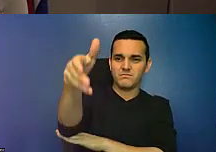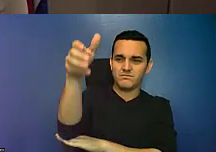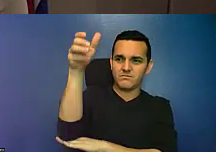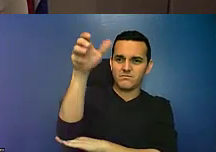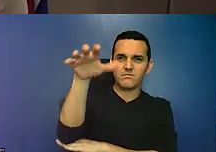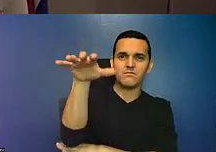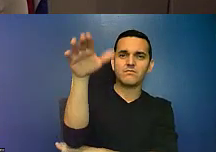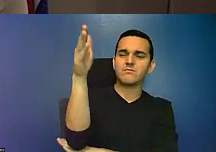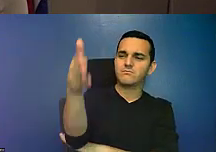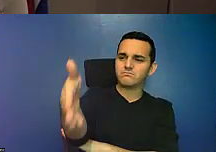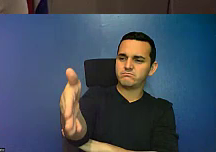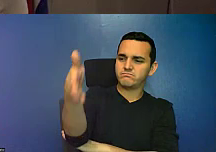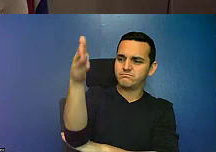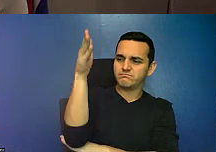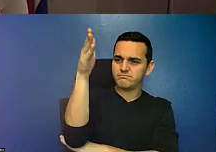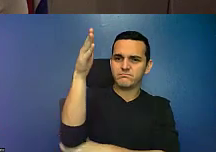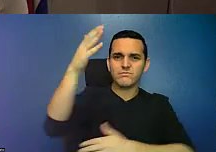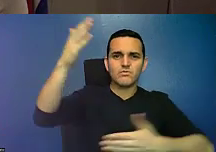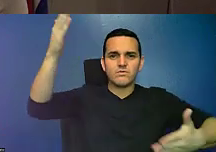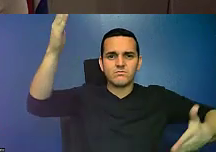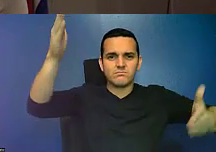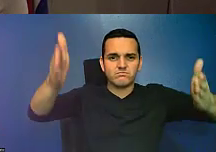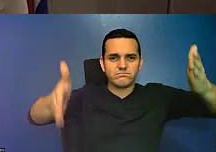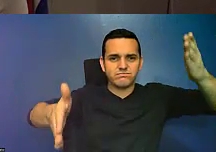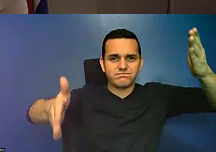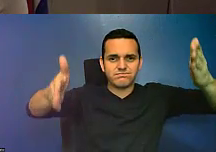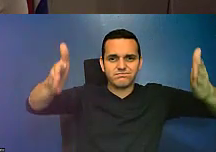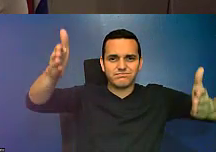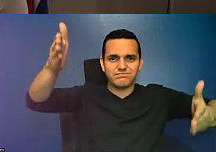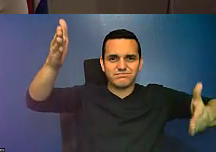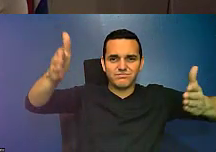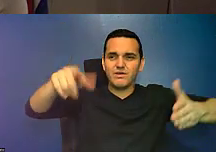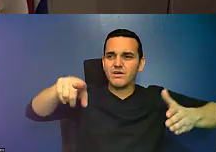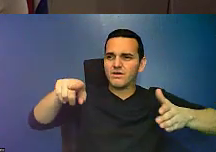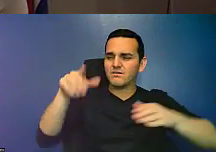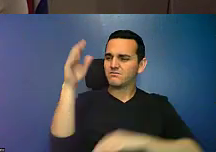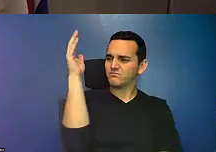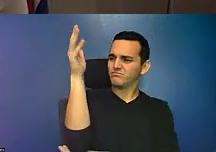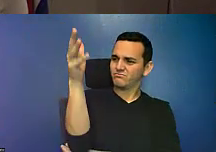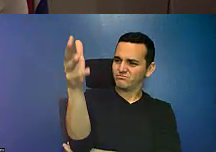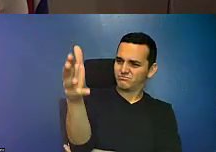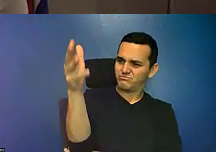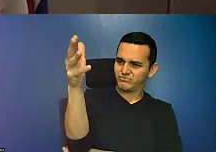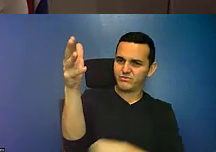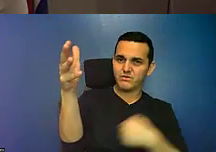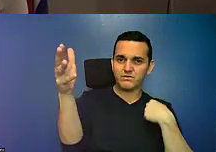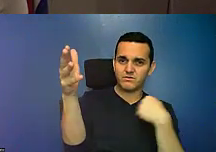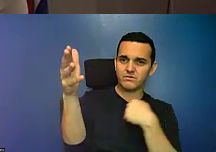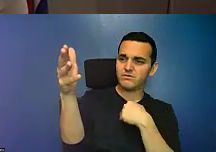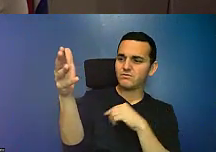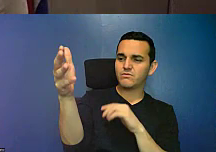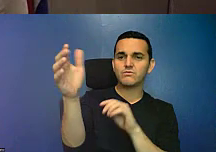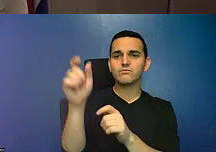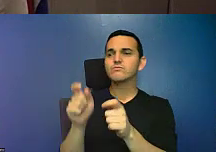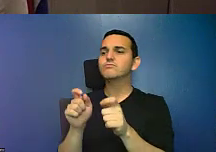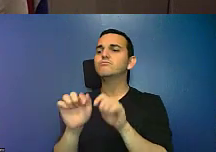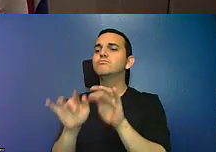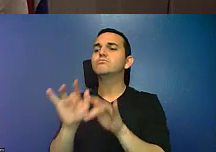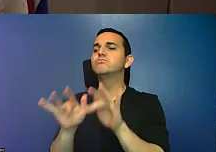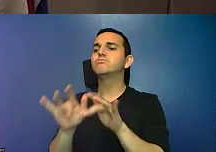robótico entonces va a actuar y vamos a interceder cuando ese